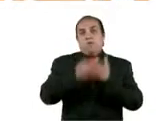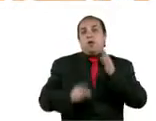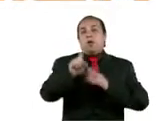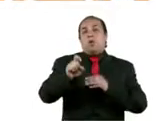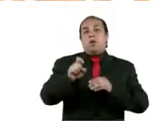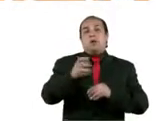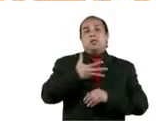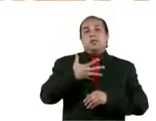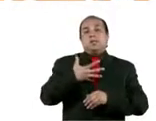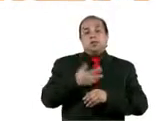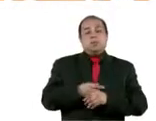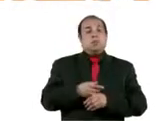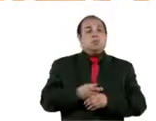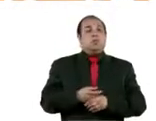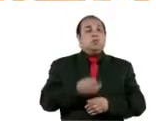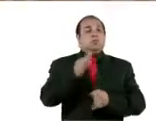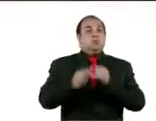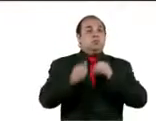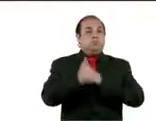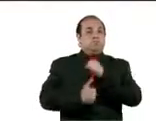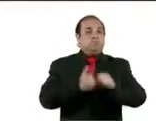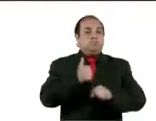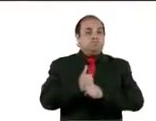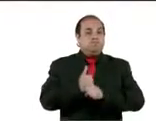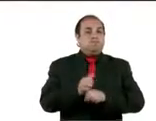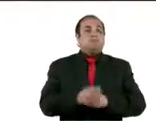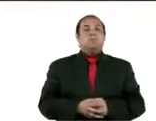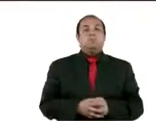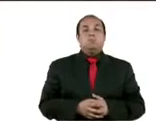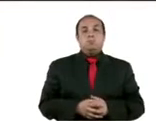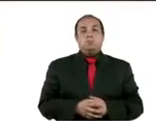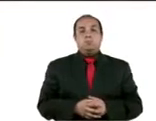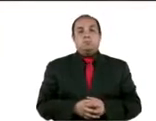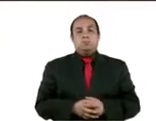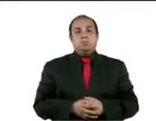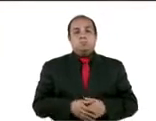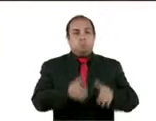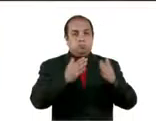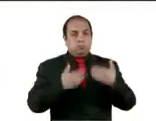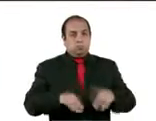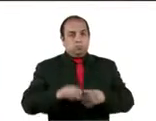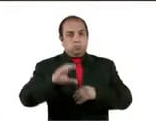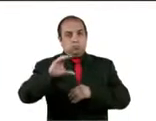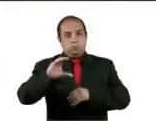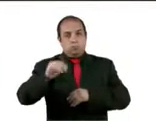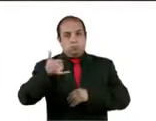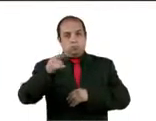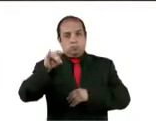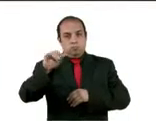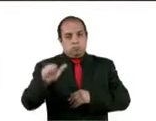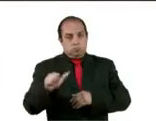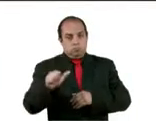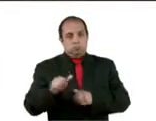tenido en los últimos años. Muchas gracias. Continuamos con la pregunta de Cintia Stettin del Heraldo.